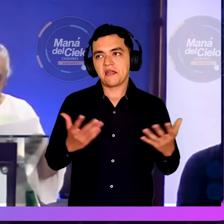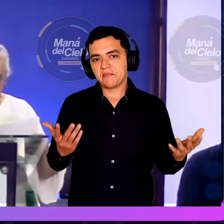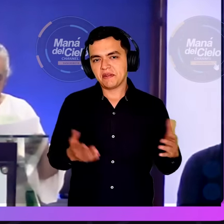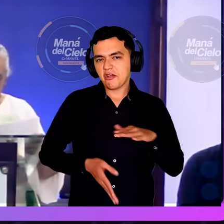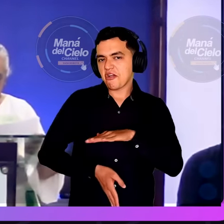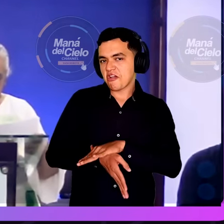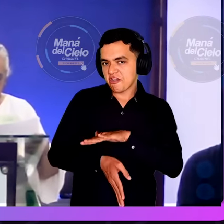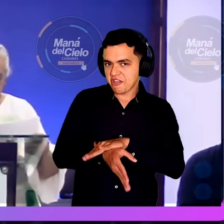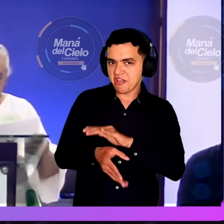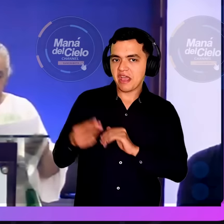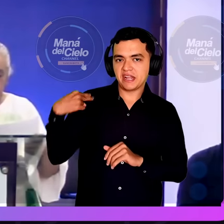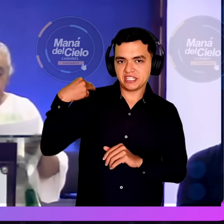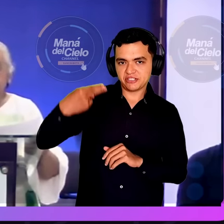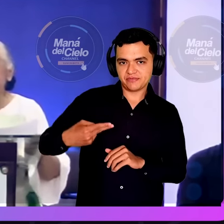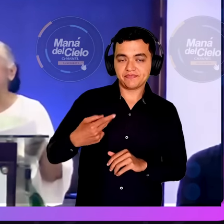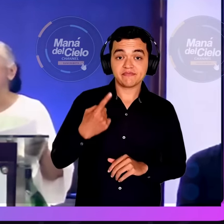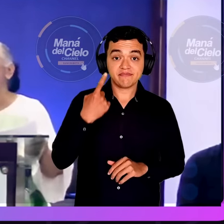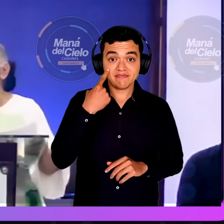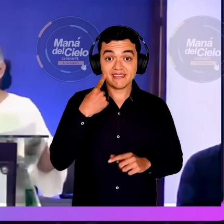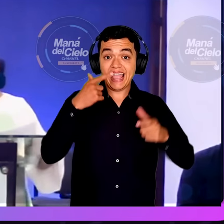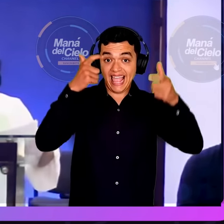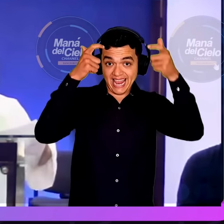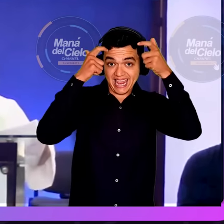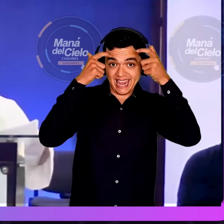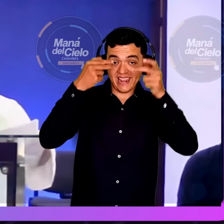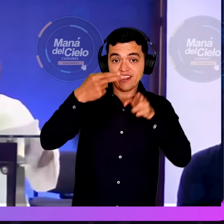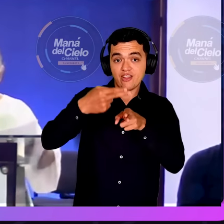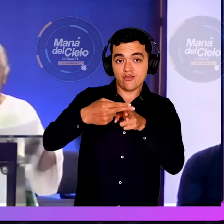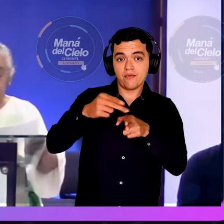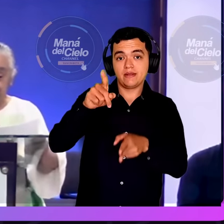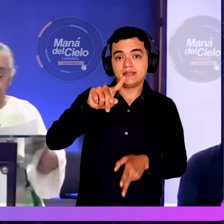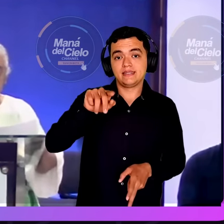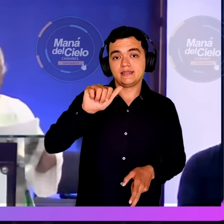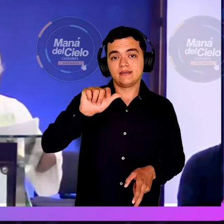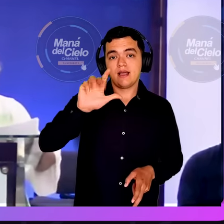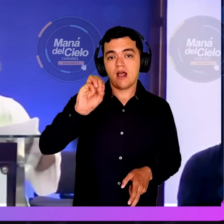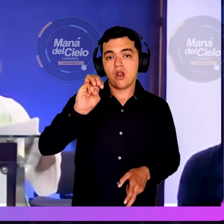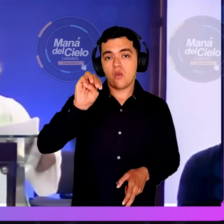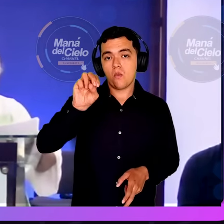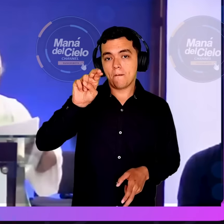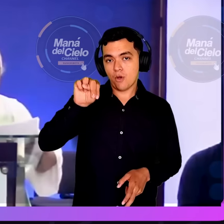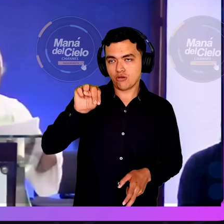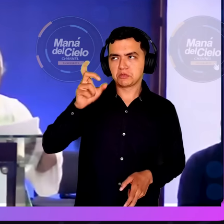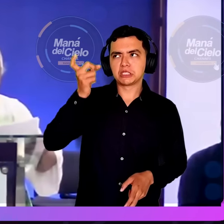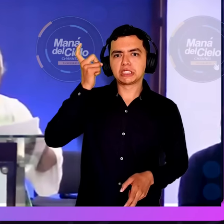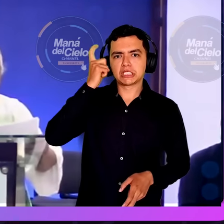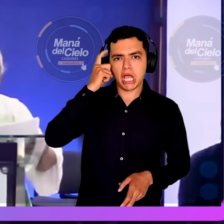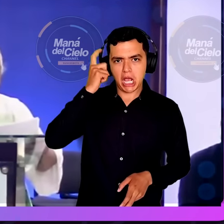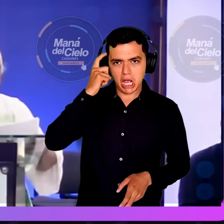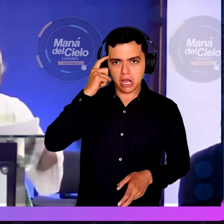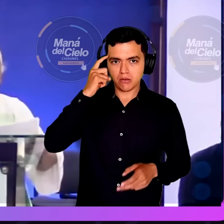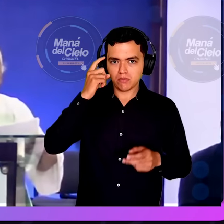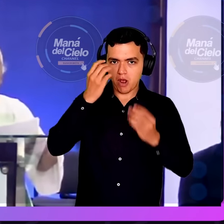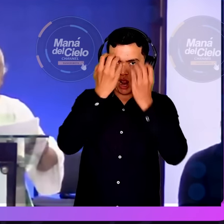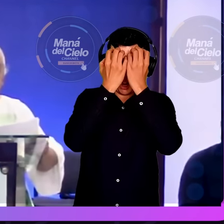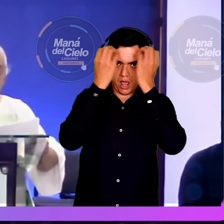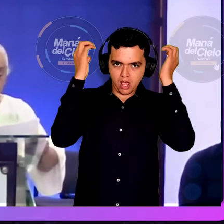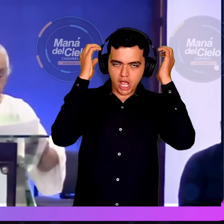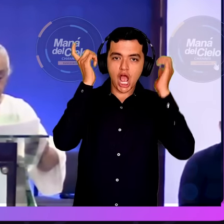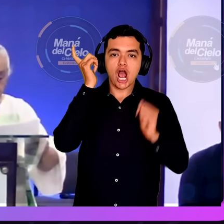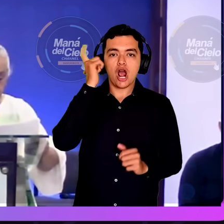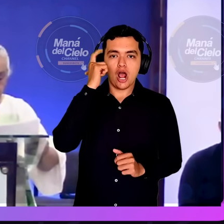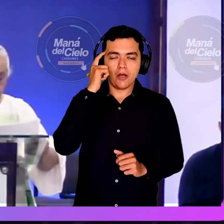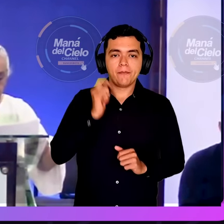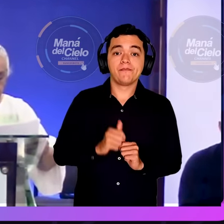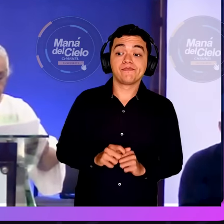historia. El rey Salomón, basado en los versículos que leímos, el rey Salomón había traído